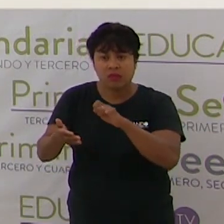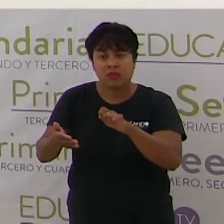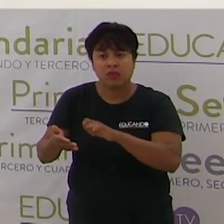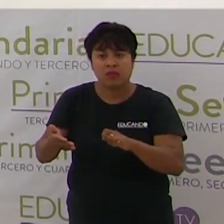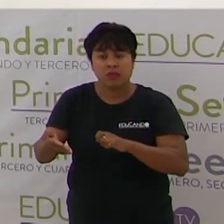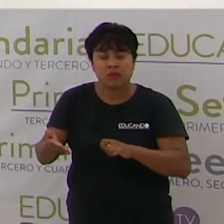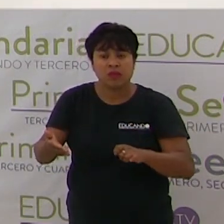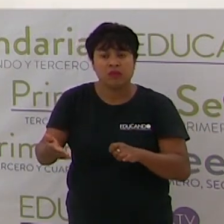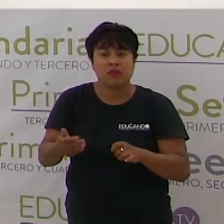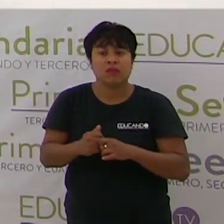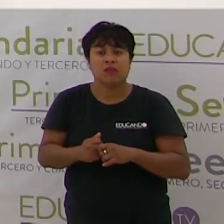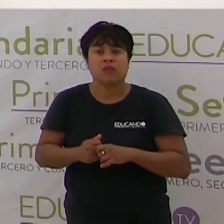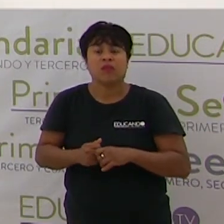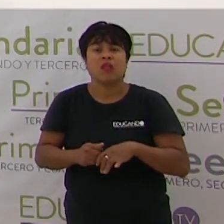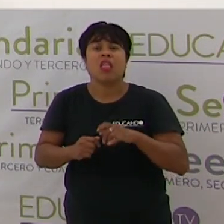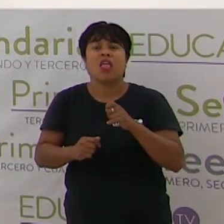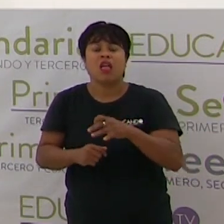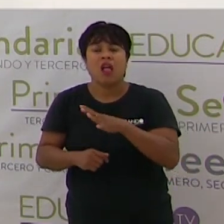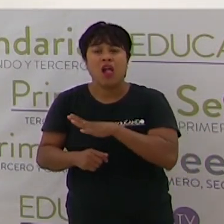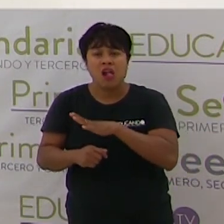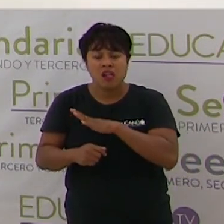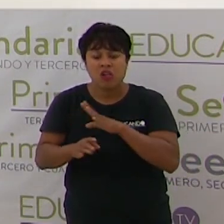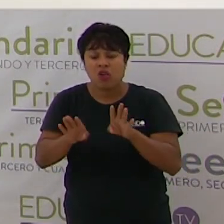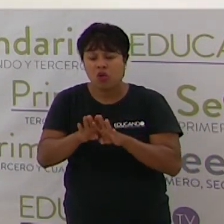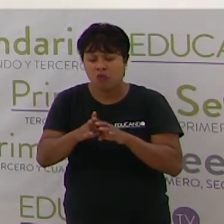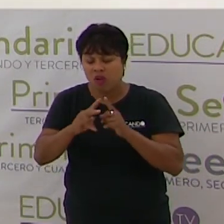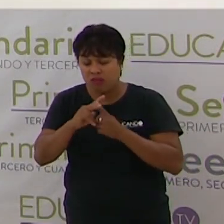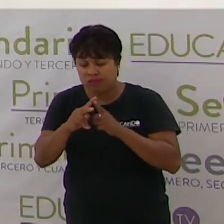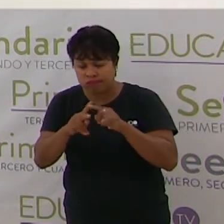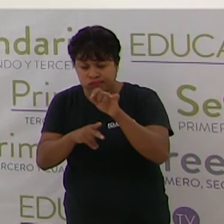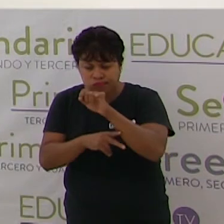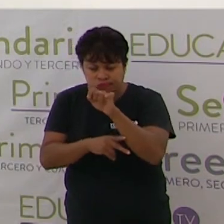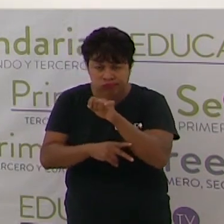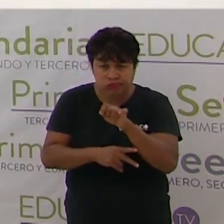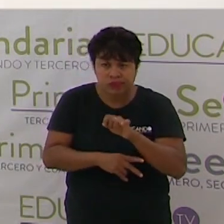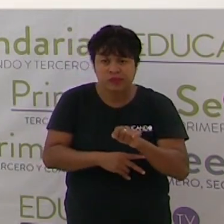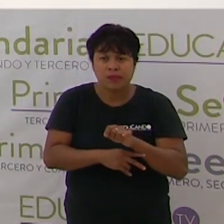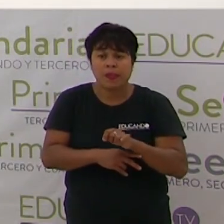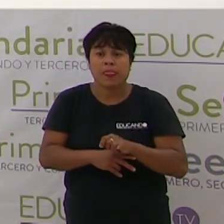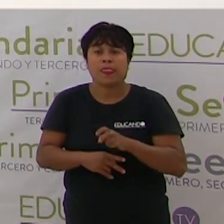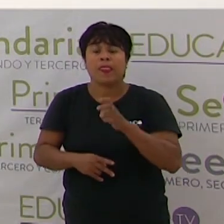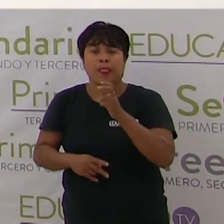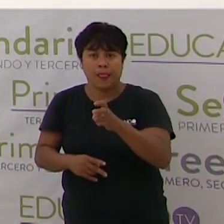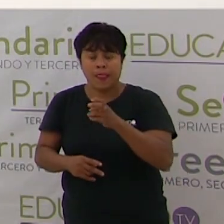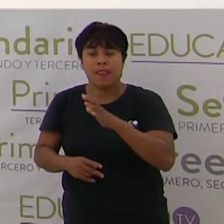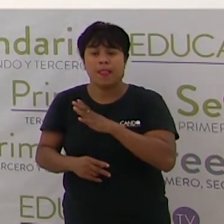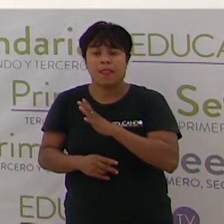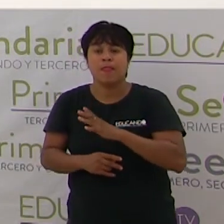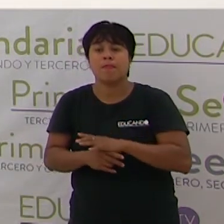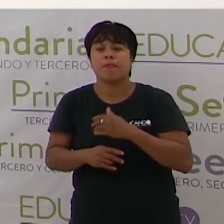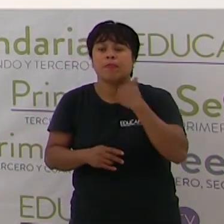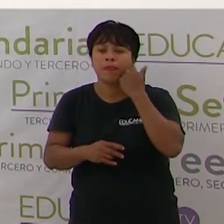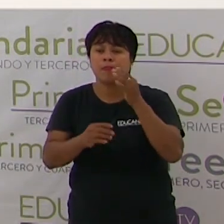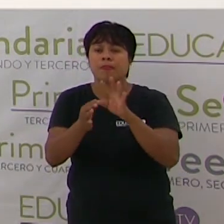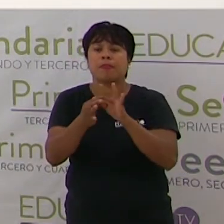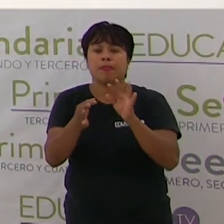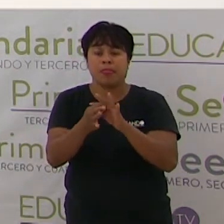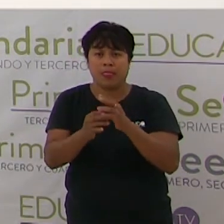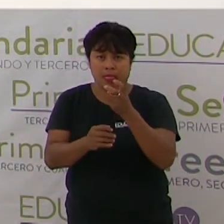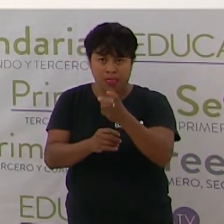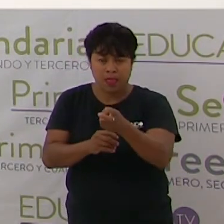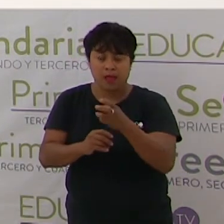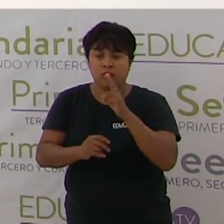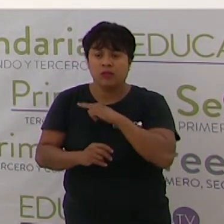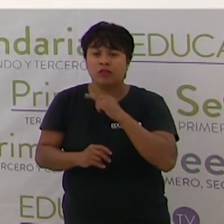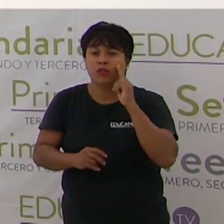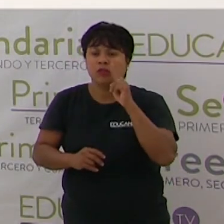una fórmula, bueno, unos gráficos que vienen de la siguiente manera, y se los voy a explicar a colación de todo esto que estamos